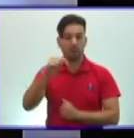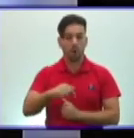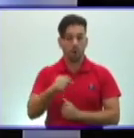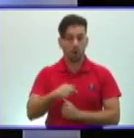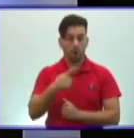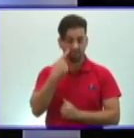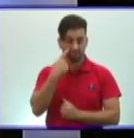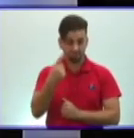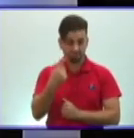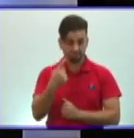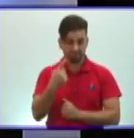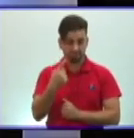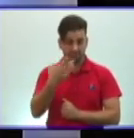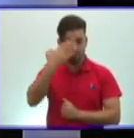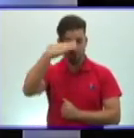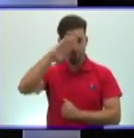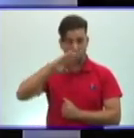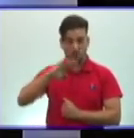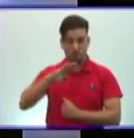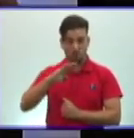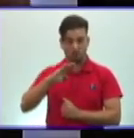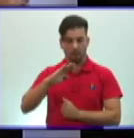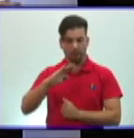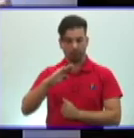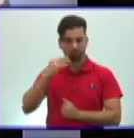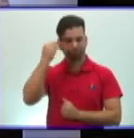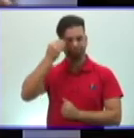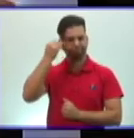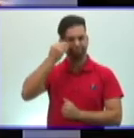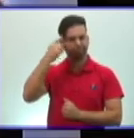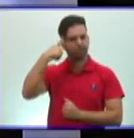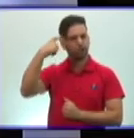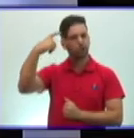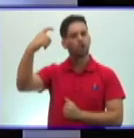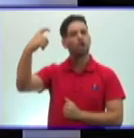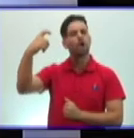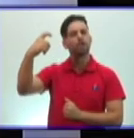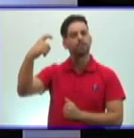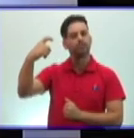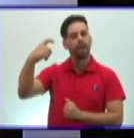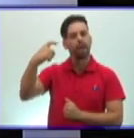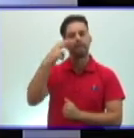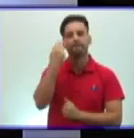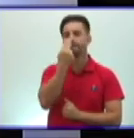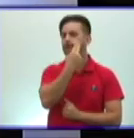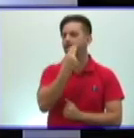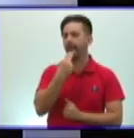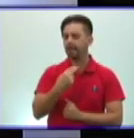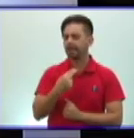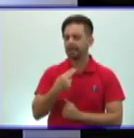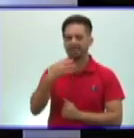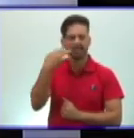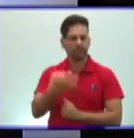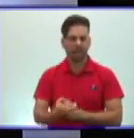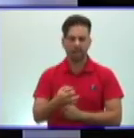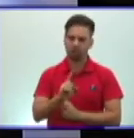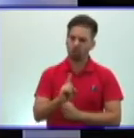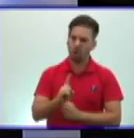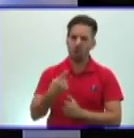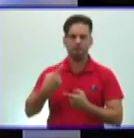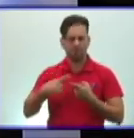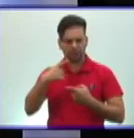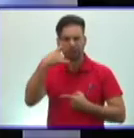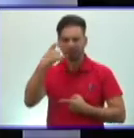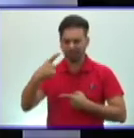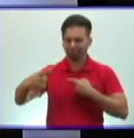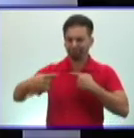es exactamente la que soñara Martí, pero es una aproximación a ella. Por lo tanto, vean cómo